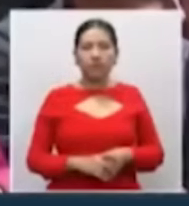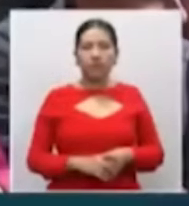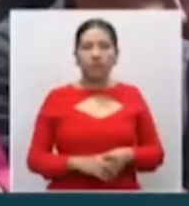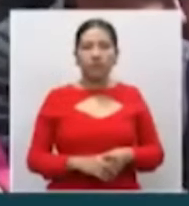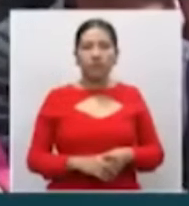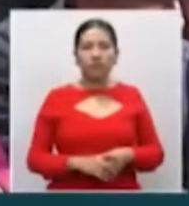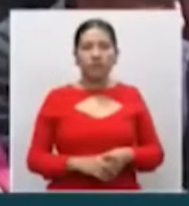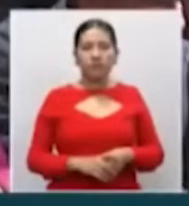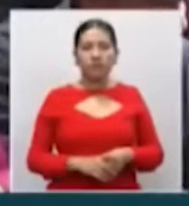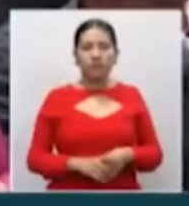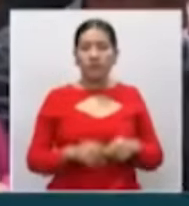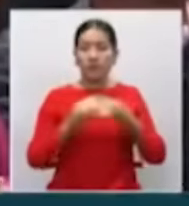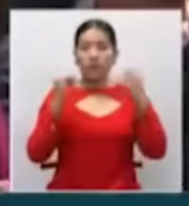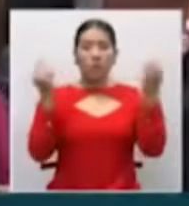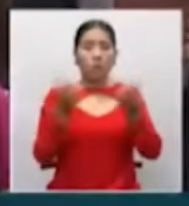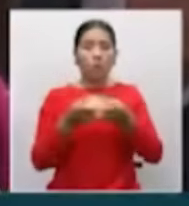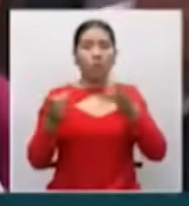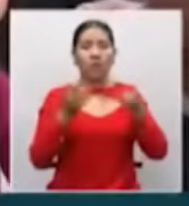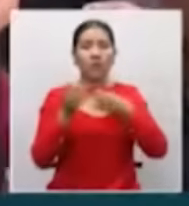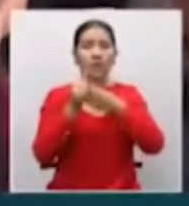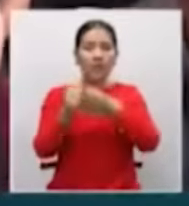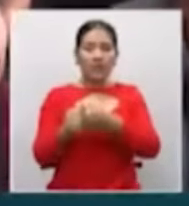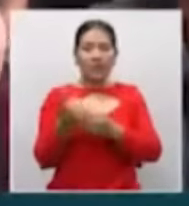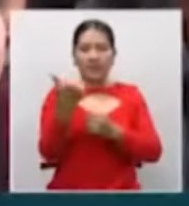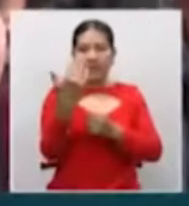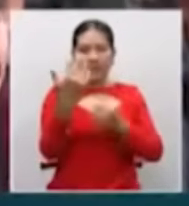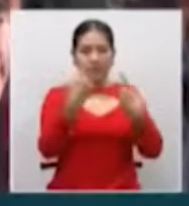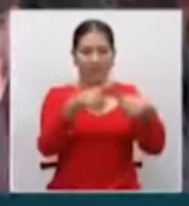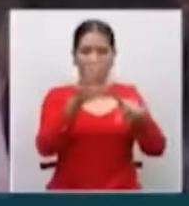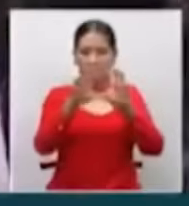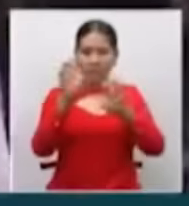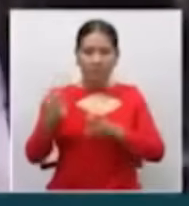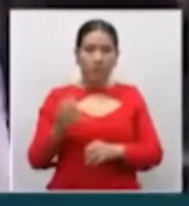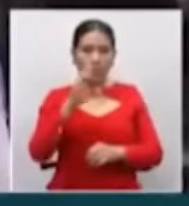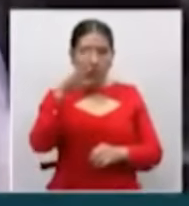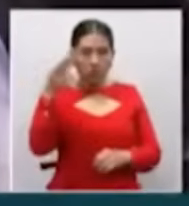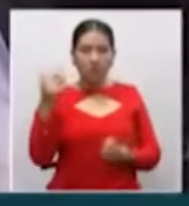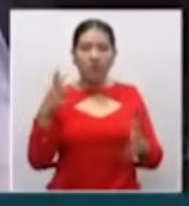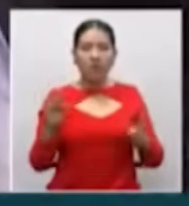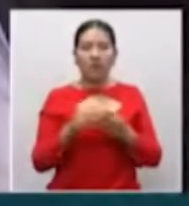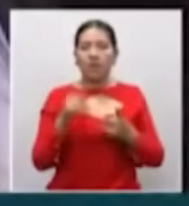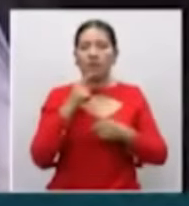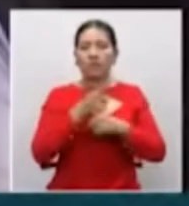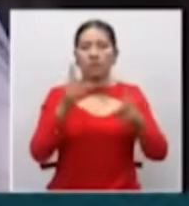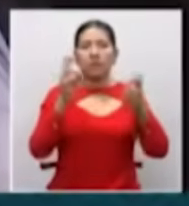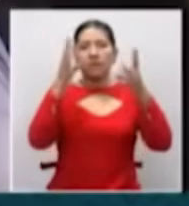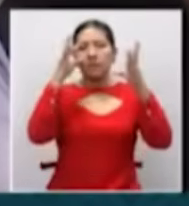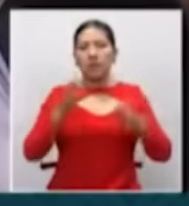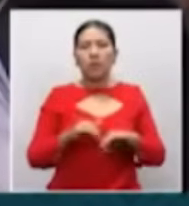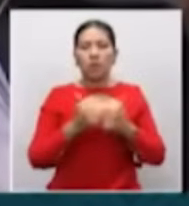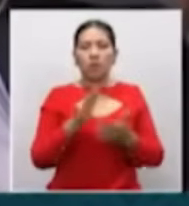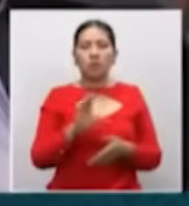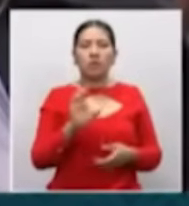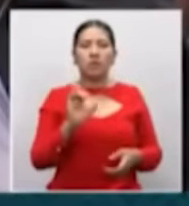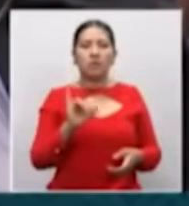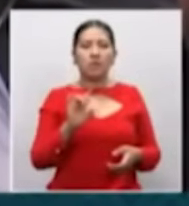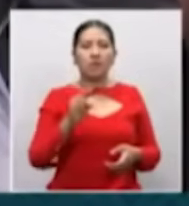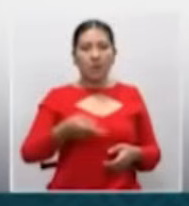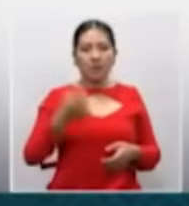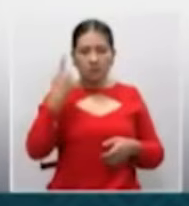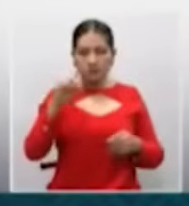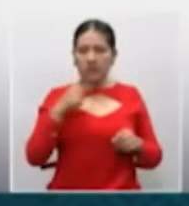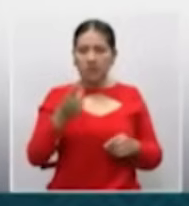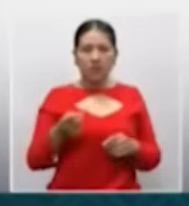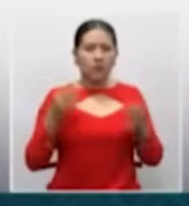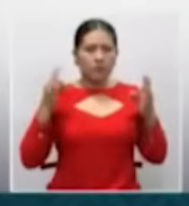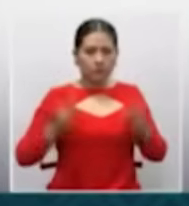dijeron militantes y dirigentes de los 15 distritos de Cochabamba se pronunciaron respecto a la determinación de la se que ratifica que la